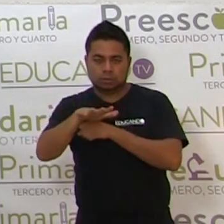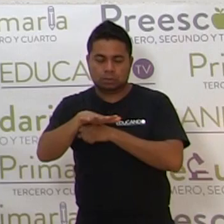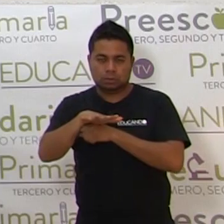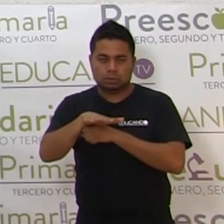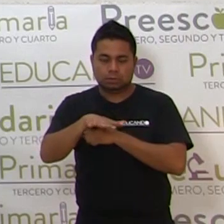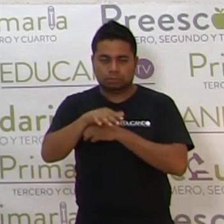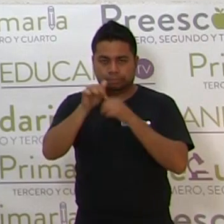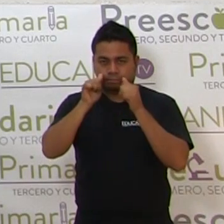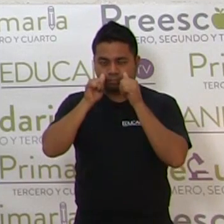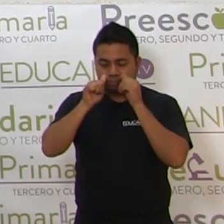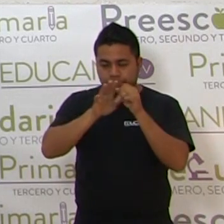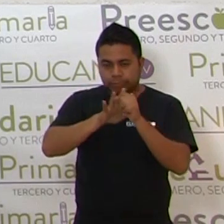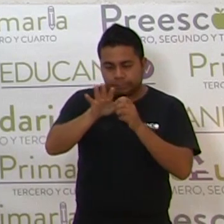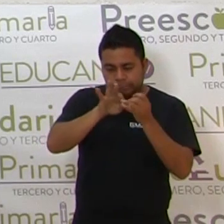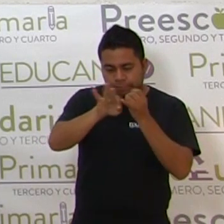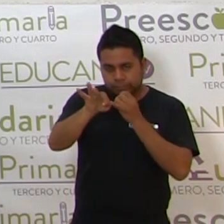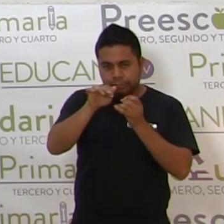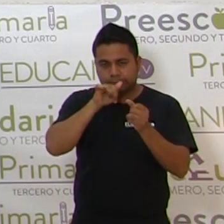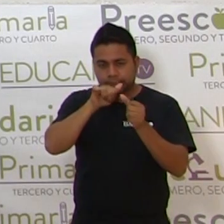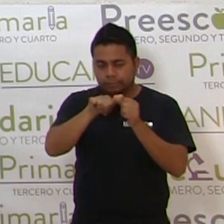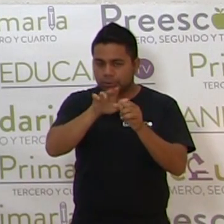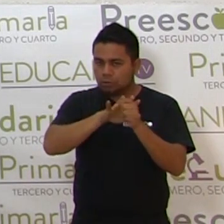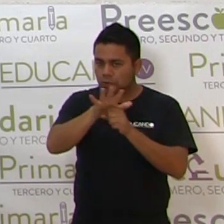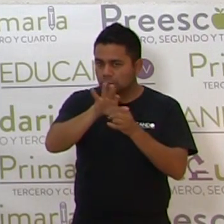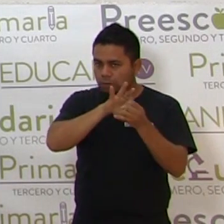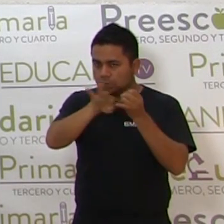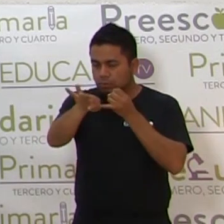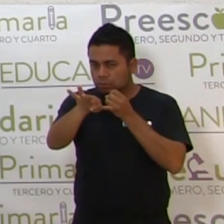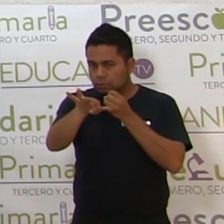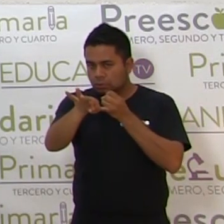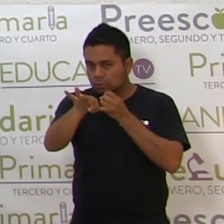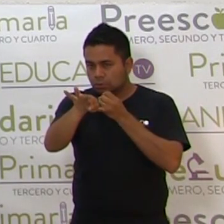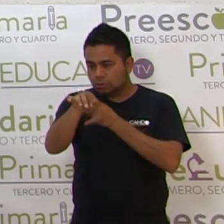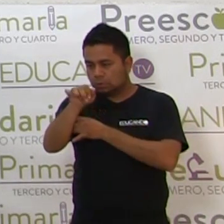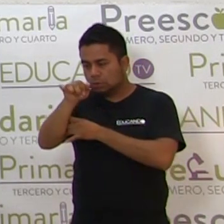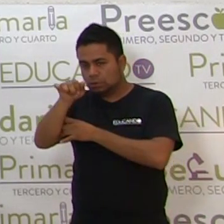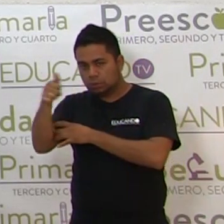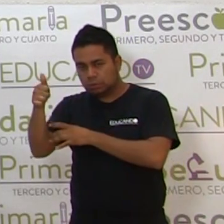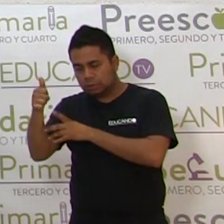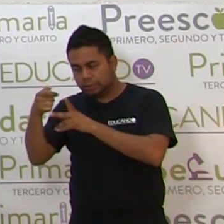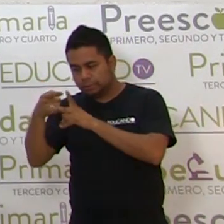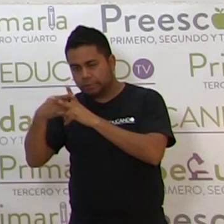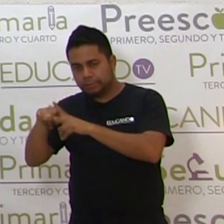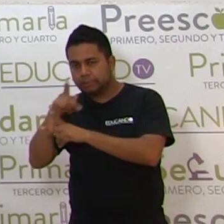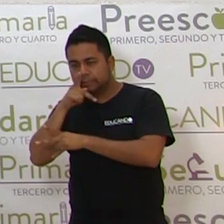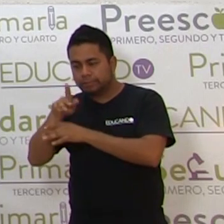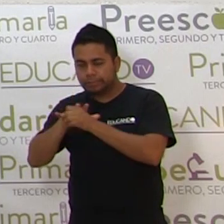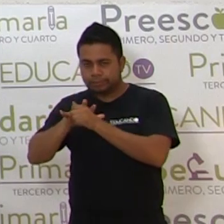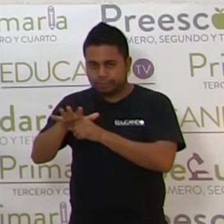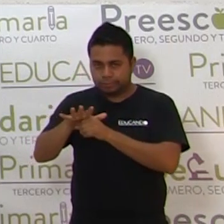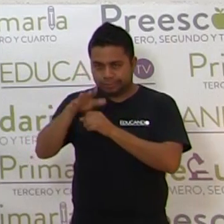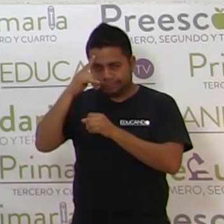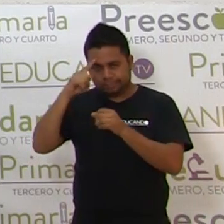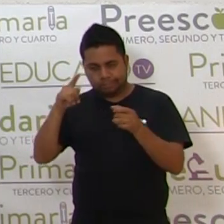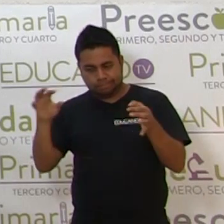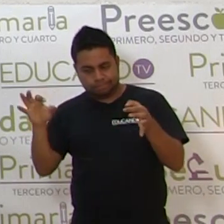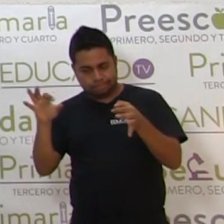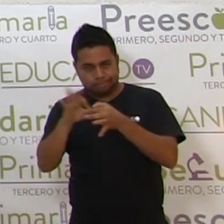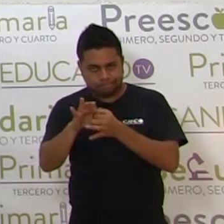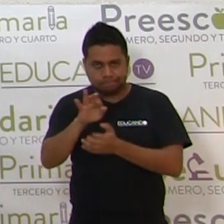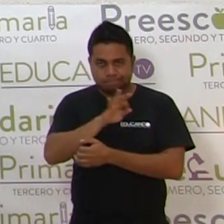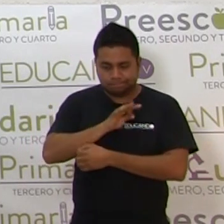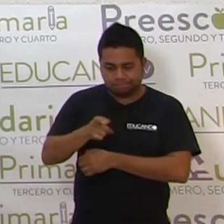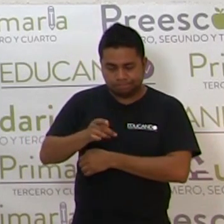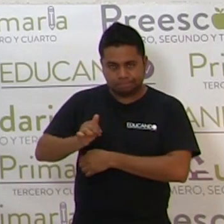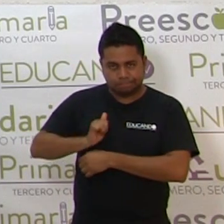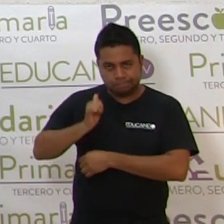ver en qué termina, con qué letra termina y con qué letra inicia la siguiente palabra, para saber si en ese